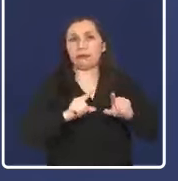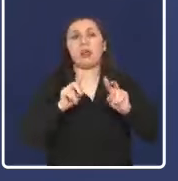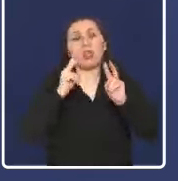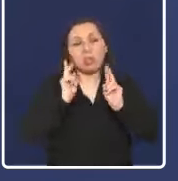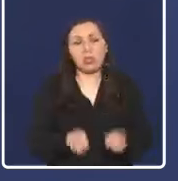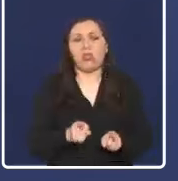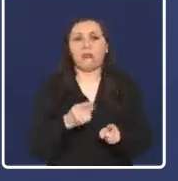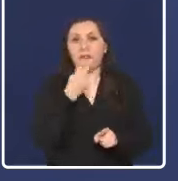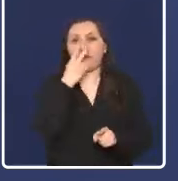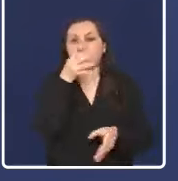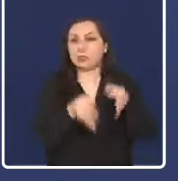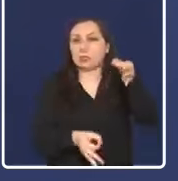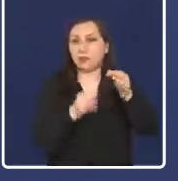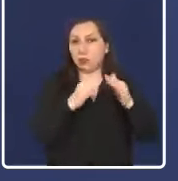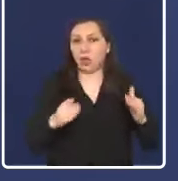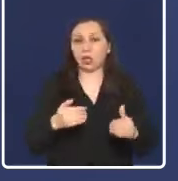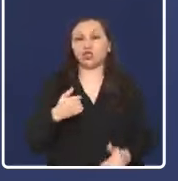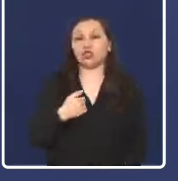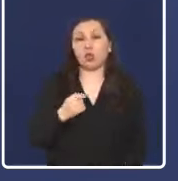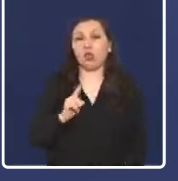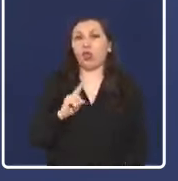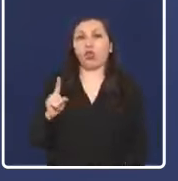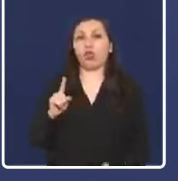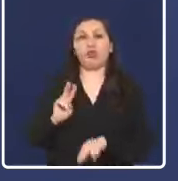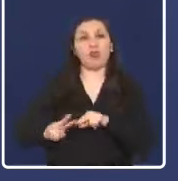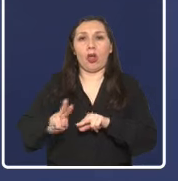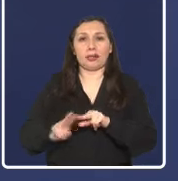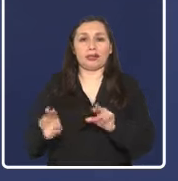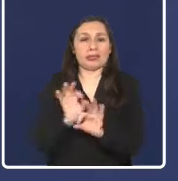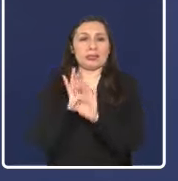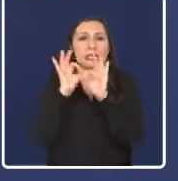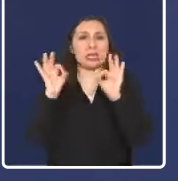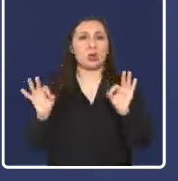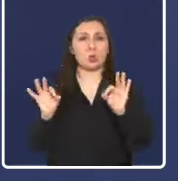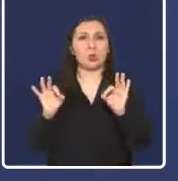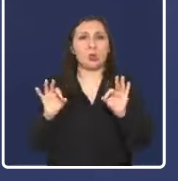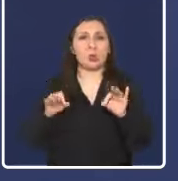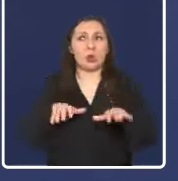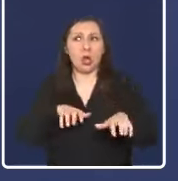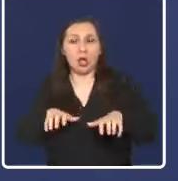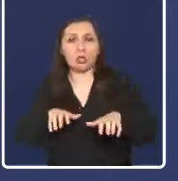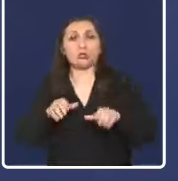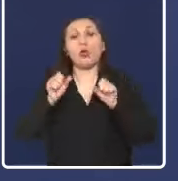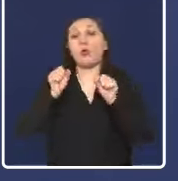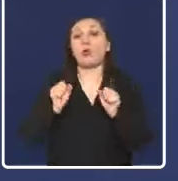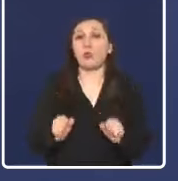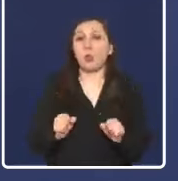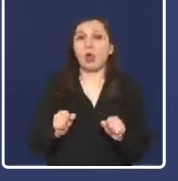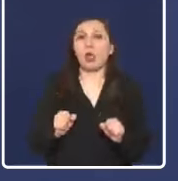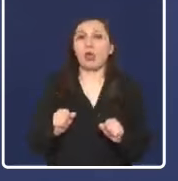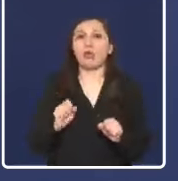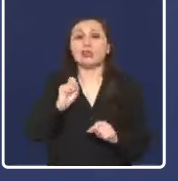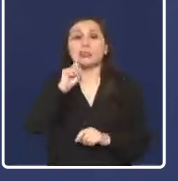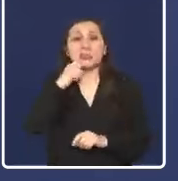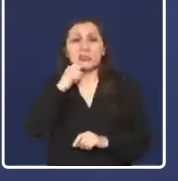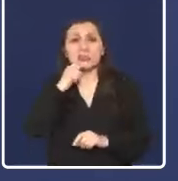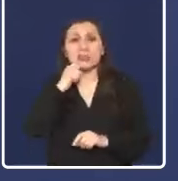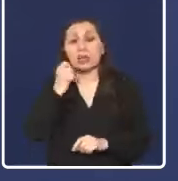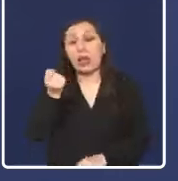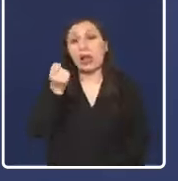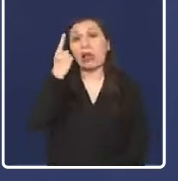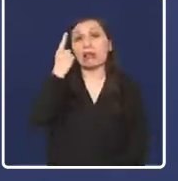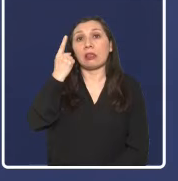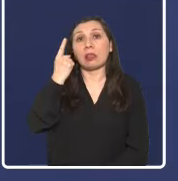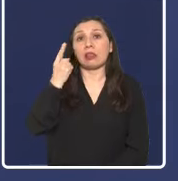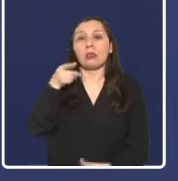el marco de los tribunales. Yo no voy a realizar ningún tipo de acción que pueda constituir ni